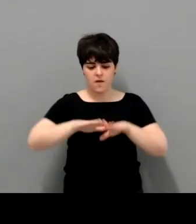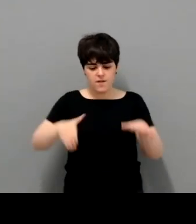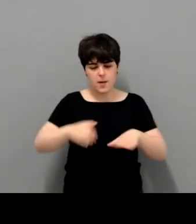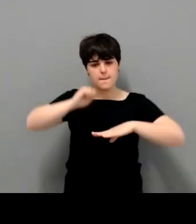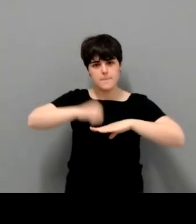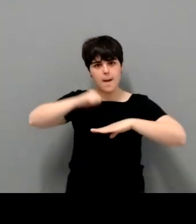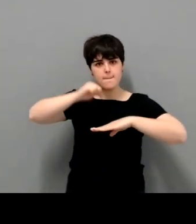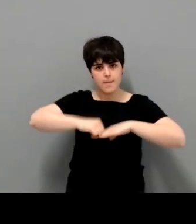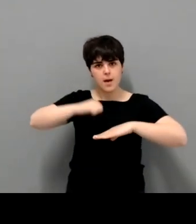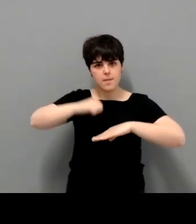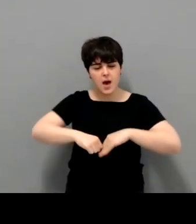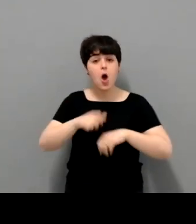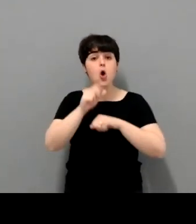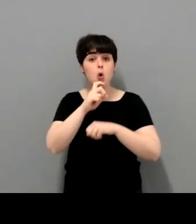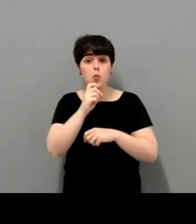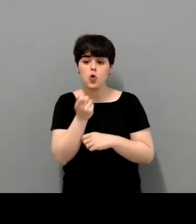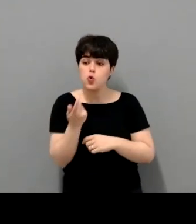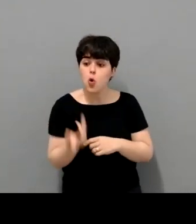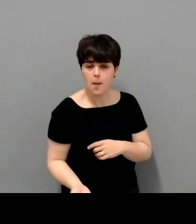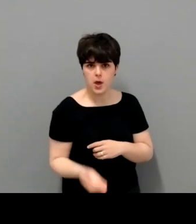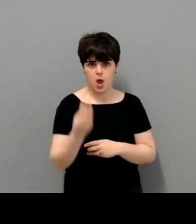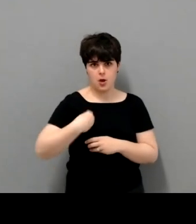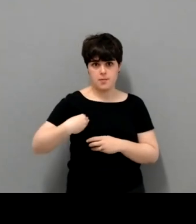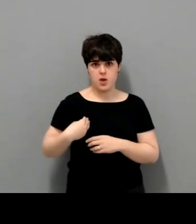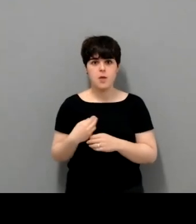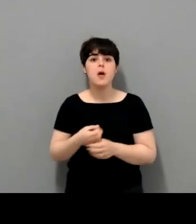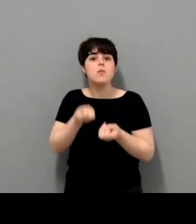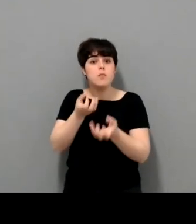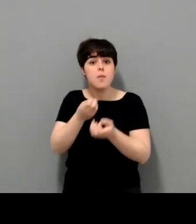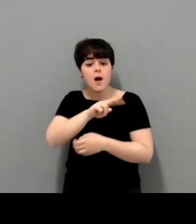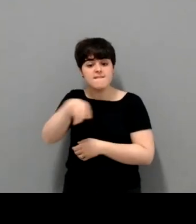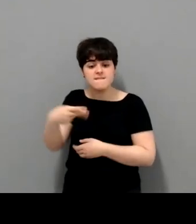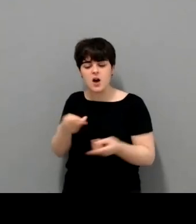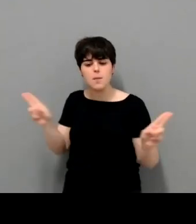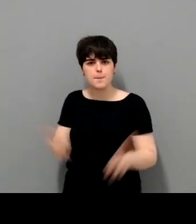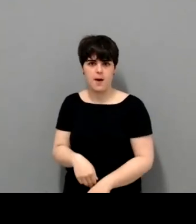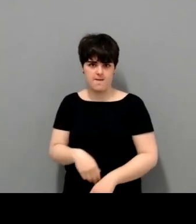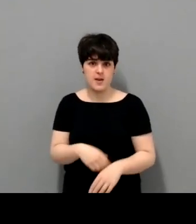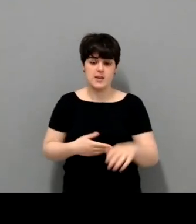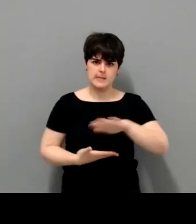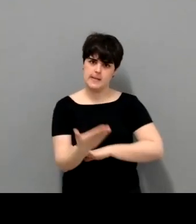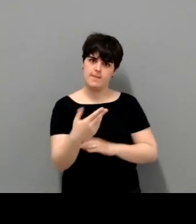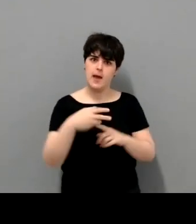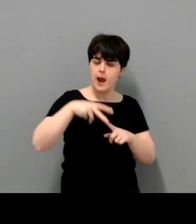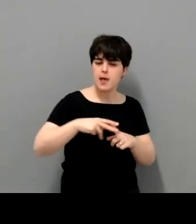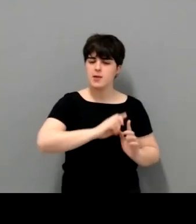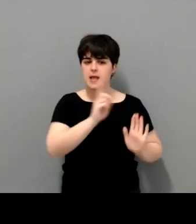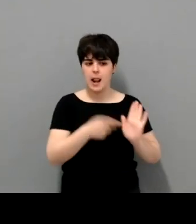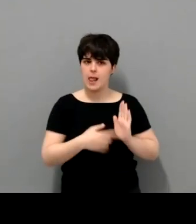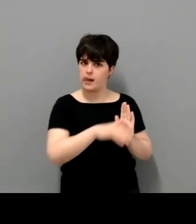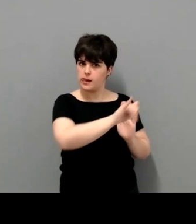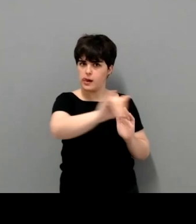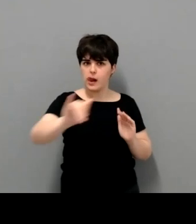por medio de números. Esa resolución se ha anulado, es decir, contamos ya con instrumentos legales y lo que necesitamos